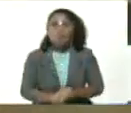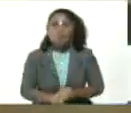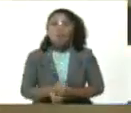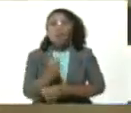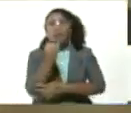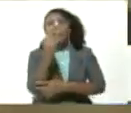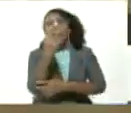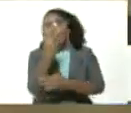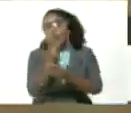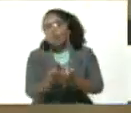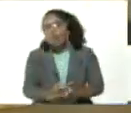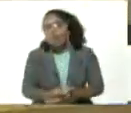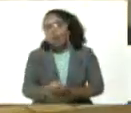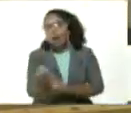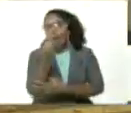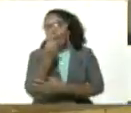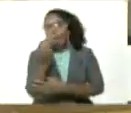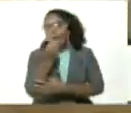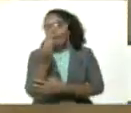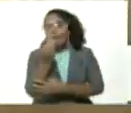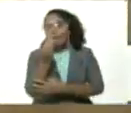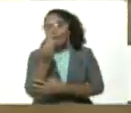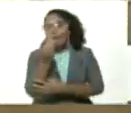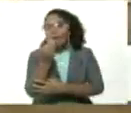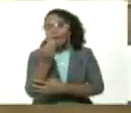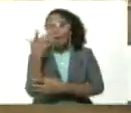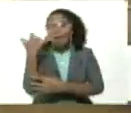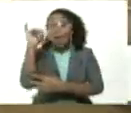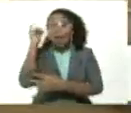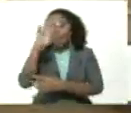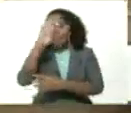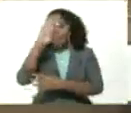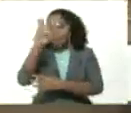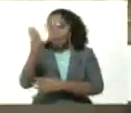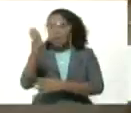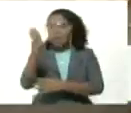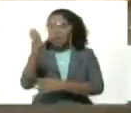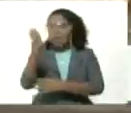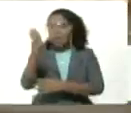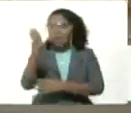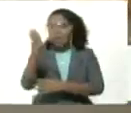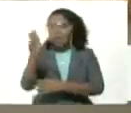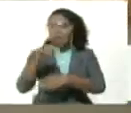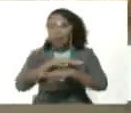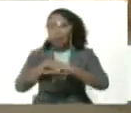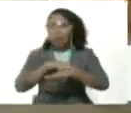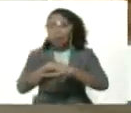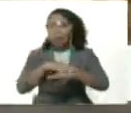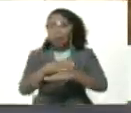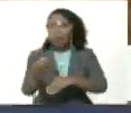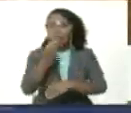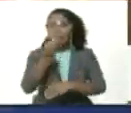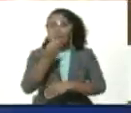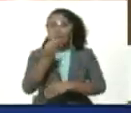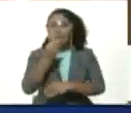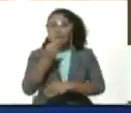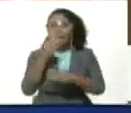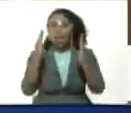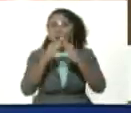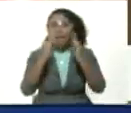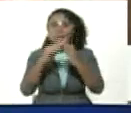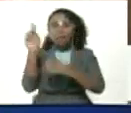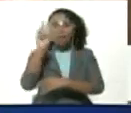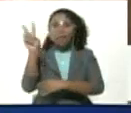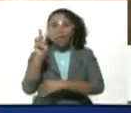¿Cuántas toneladas de alimento se llevan directo de la misión alimentación al hogar